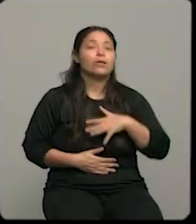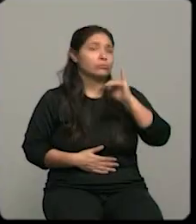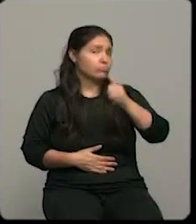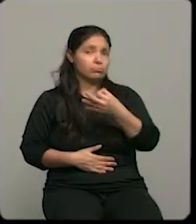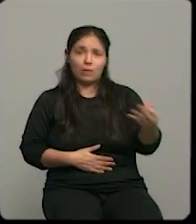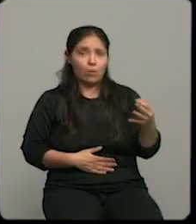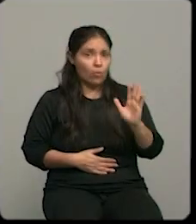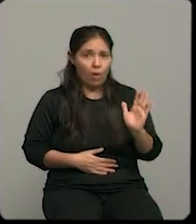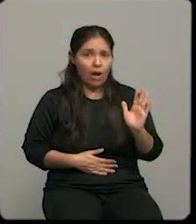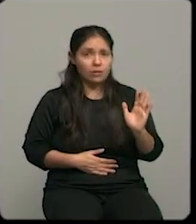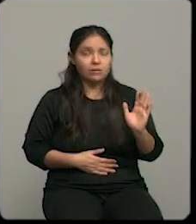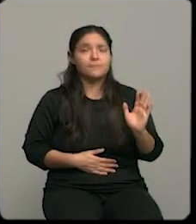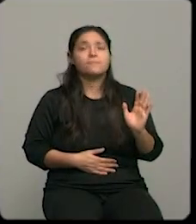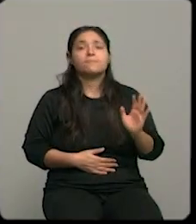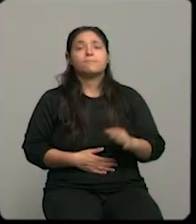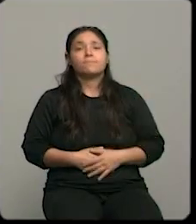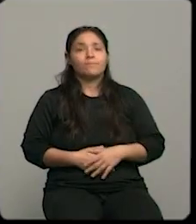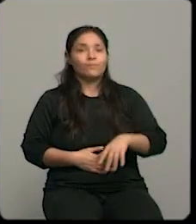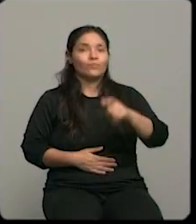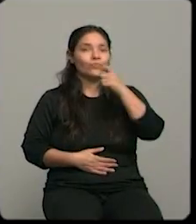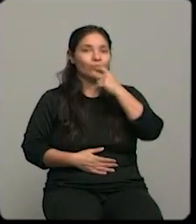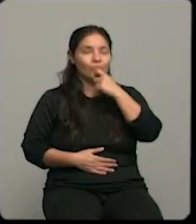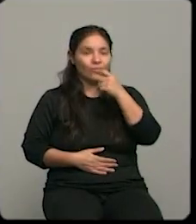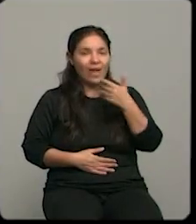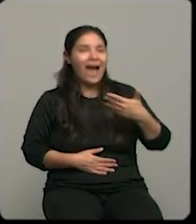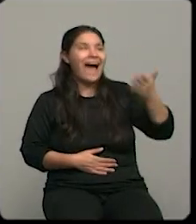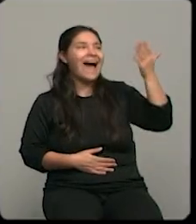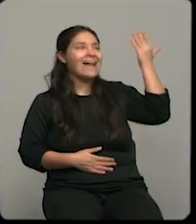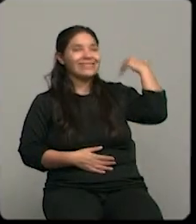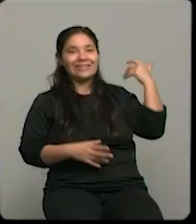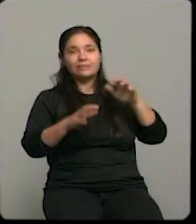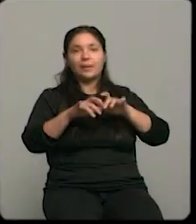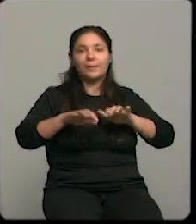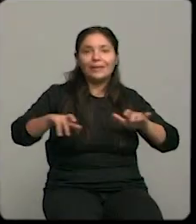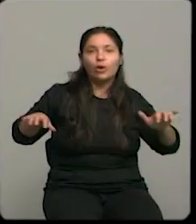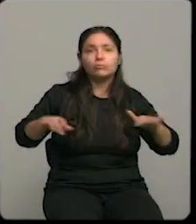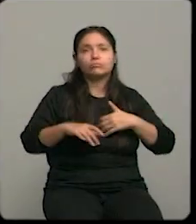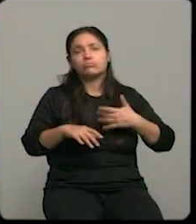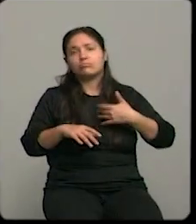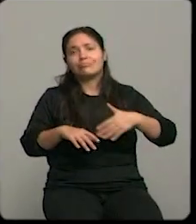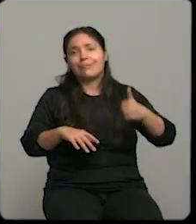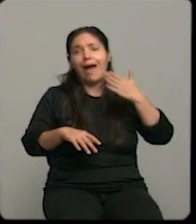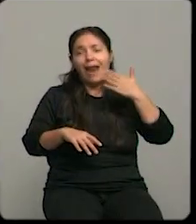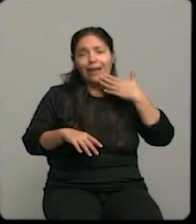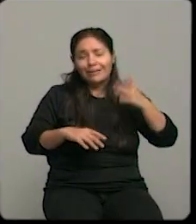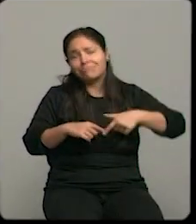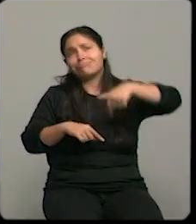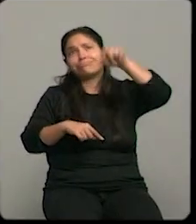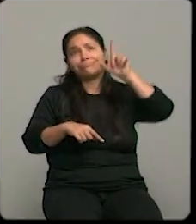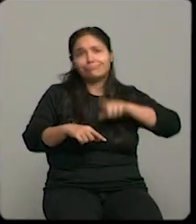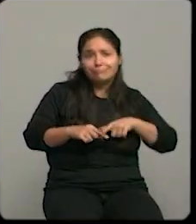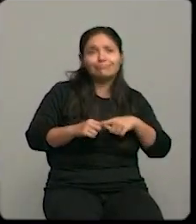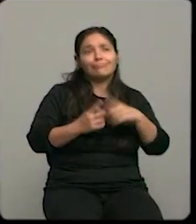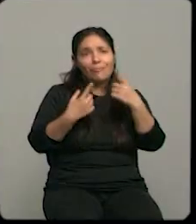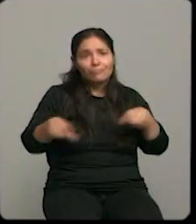¿Qué sé yo? Digo, te vas a la época del clasicismo, Beethoven, los conciertos duraban toda una tarde, no había otra cosa para hacer. Claro, ahora hay un montón. Entonces, hay